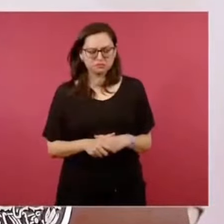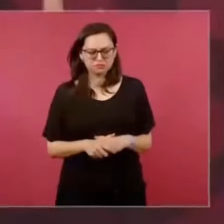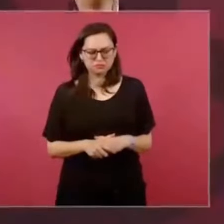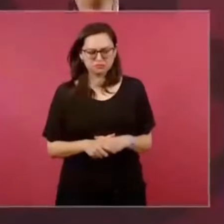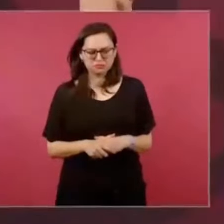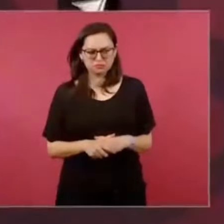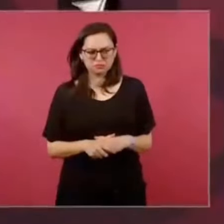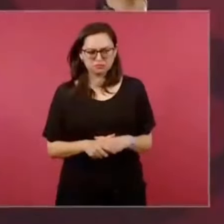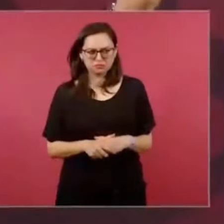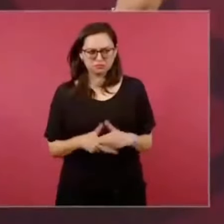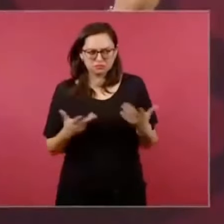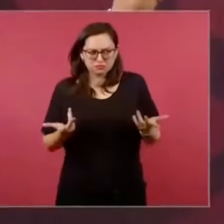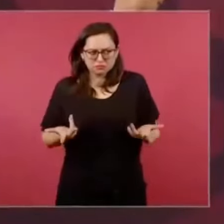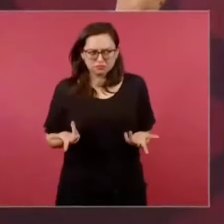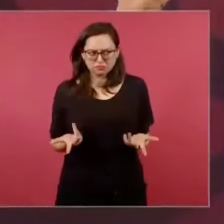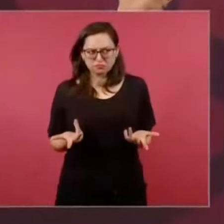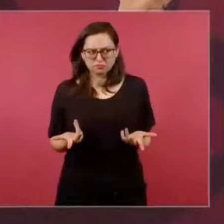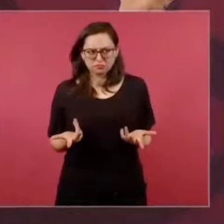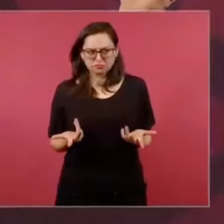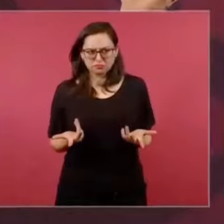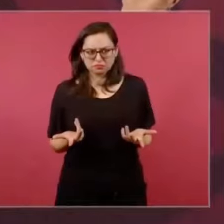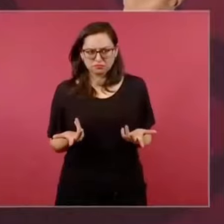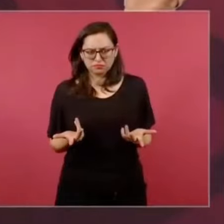sí es posible